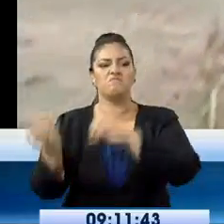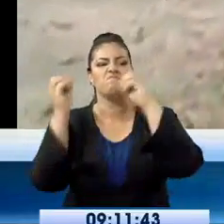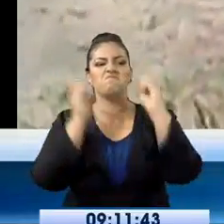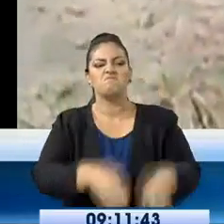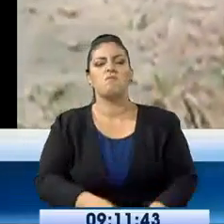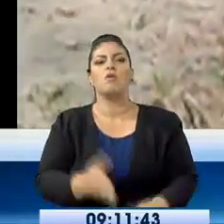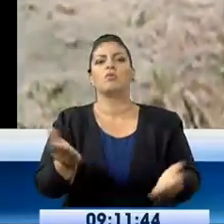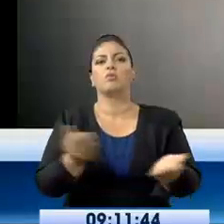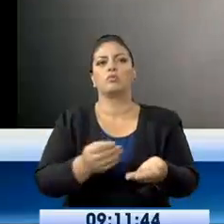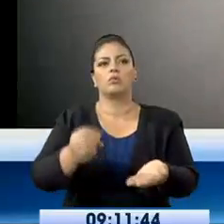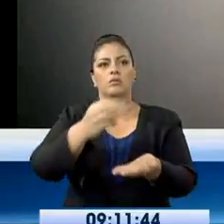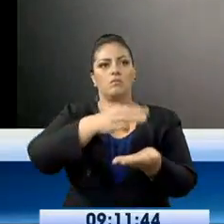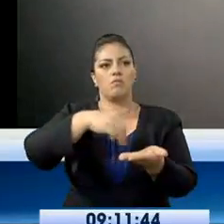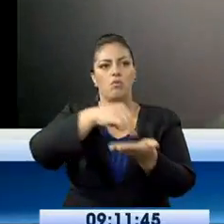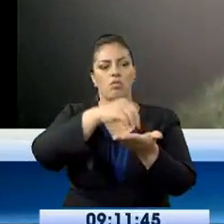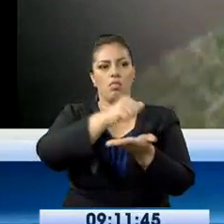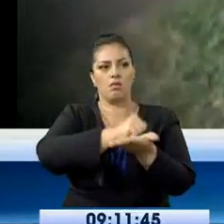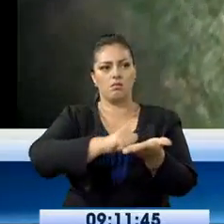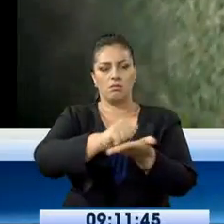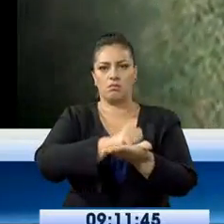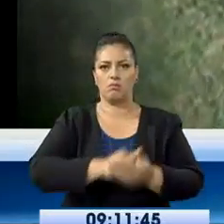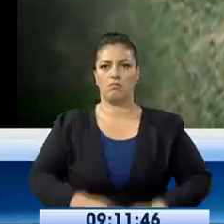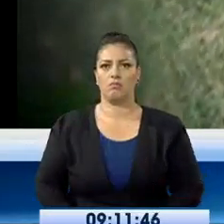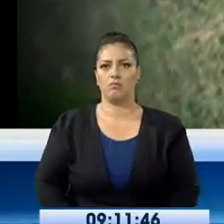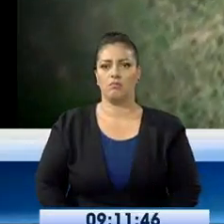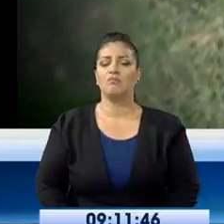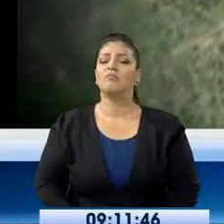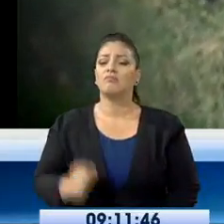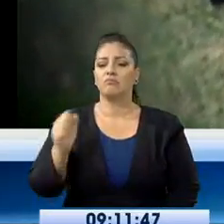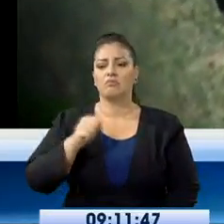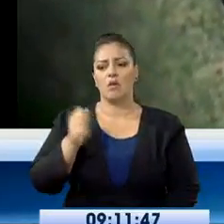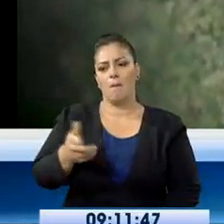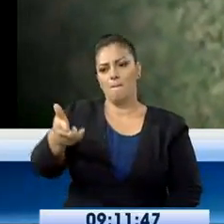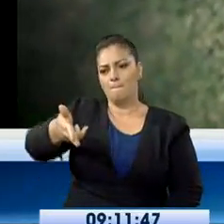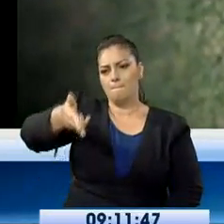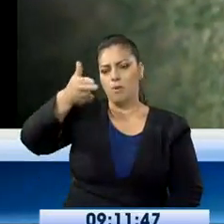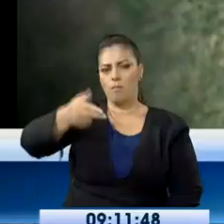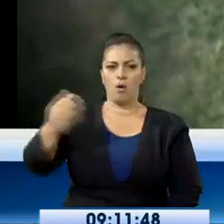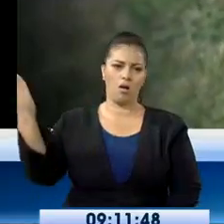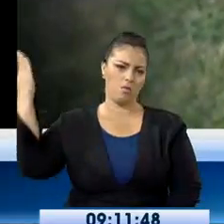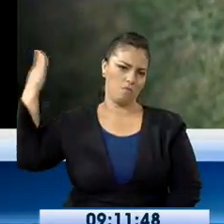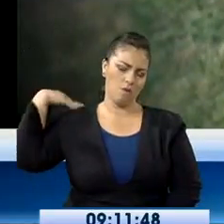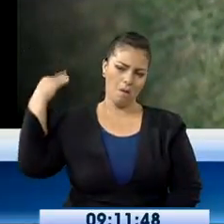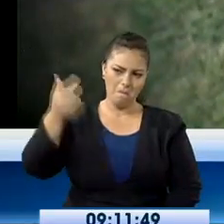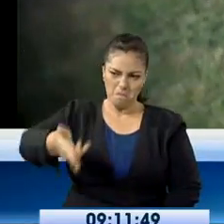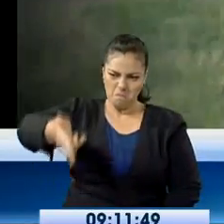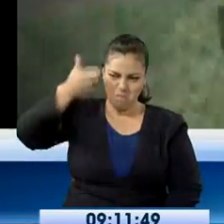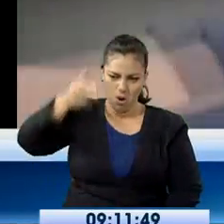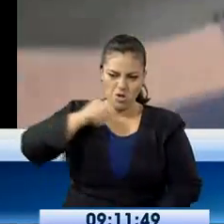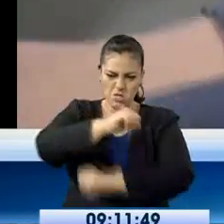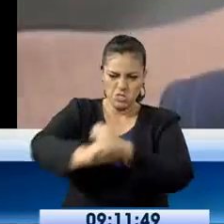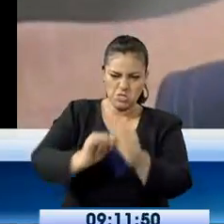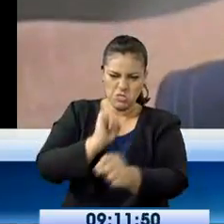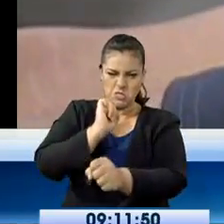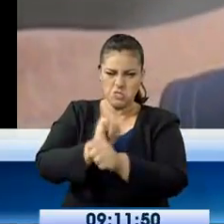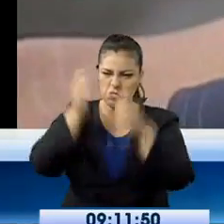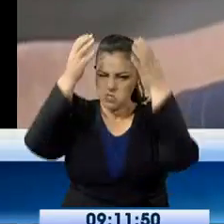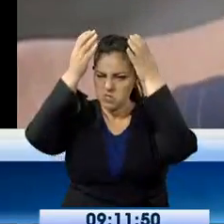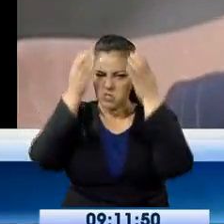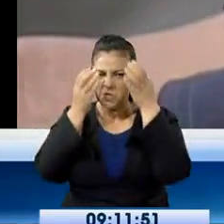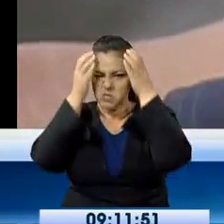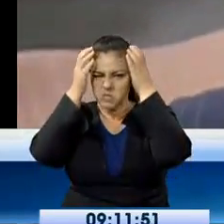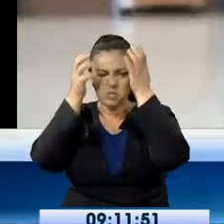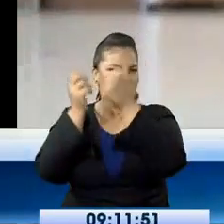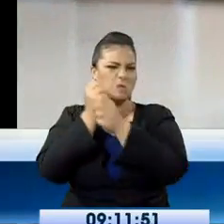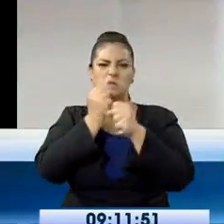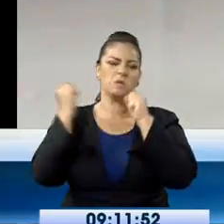estaba cubierta con una sábana y tenía orificios de impactos de bala en la espalda. Horas después, 6 personas de una misma